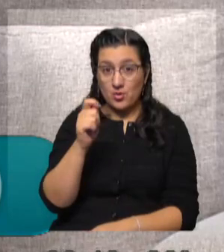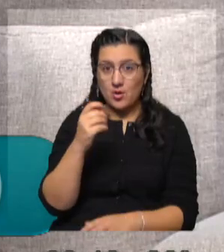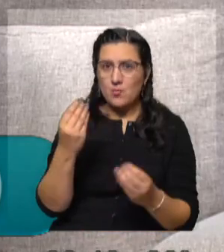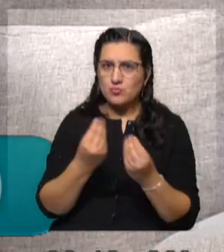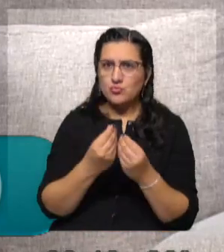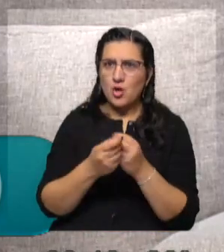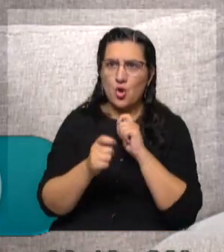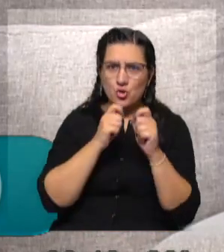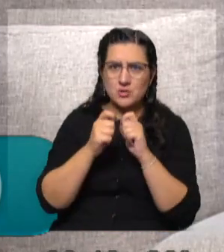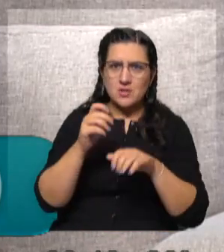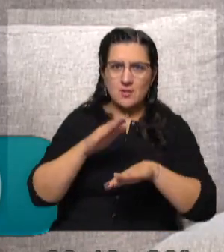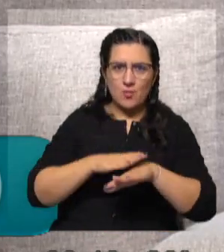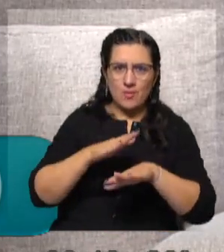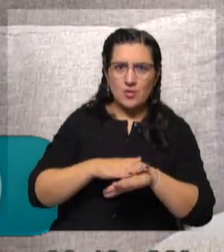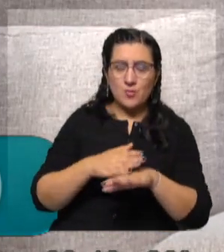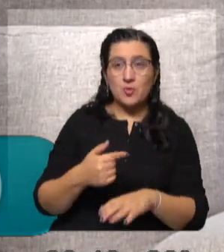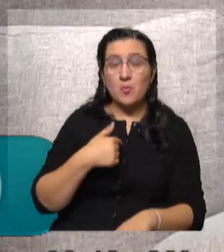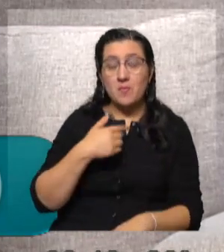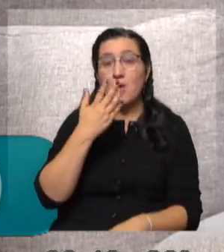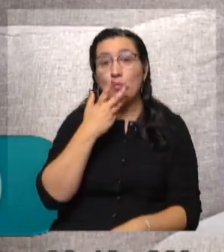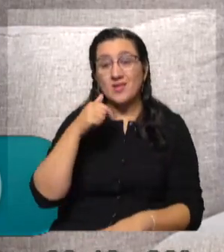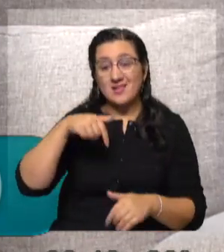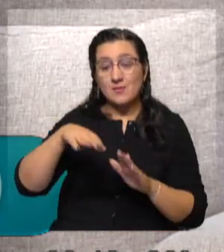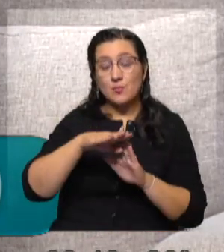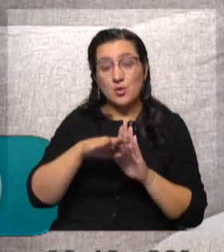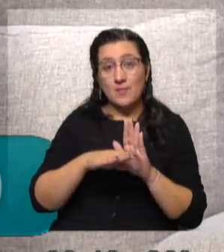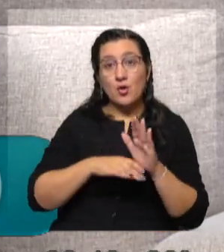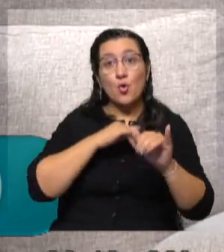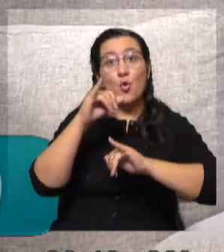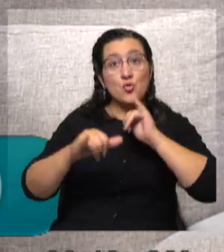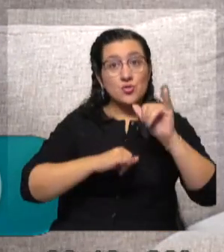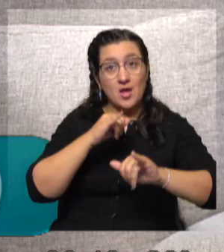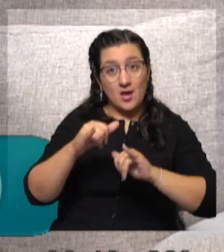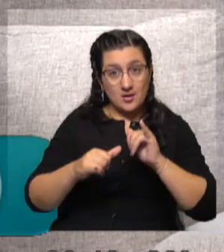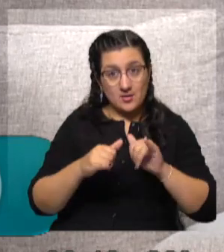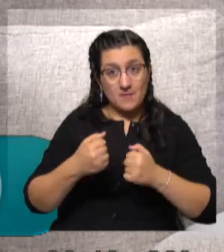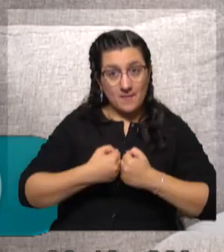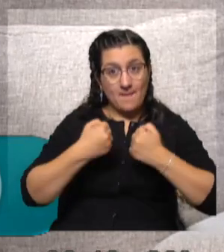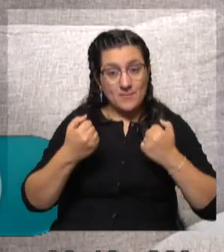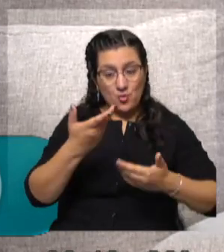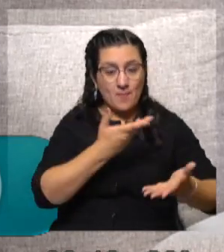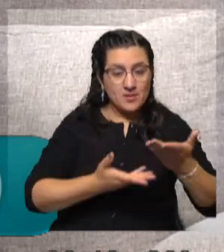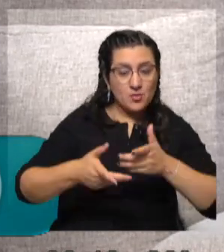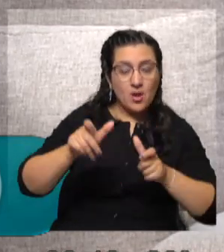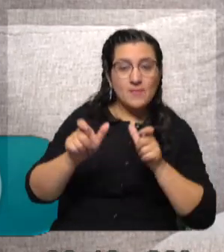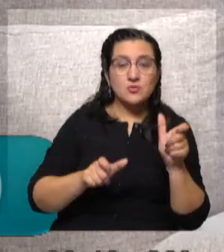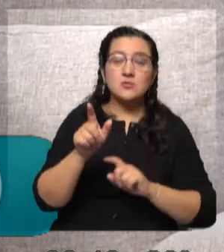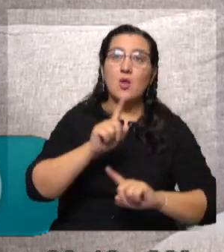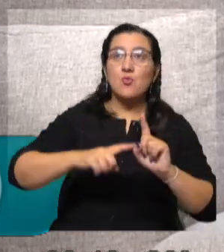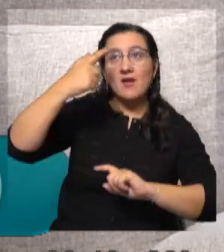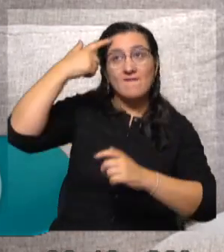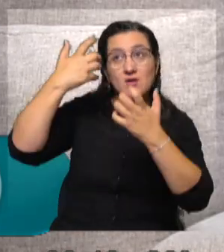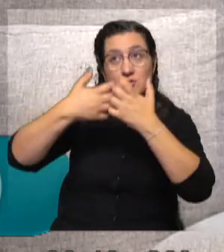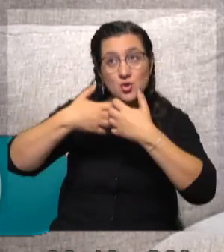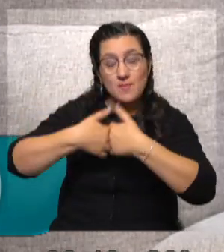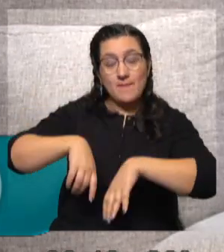noticias del momento pero como a mí me gusta en este programa salir un poquito de esa lógica y pensar y compartir con la gente algunas reflexiones un